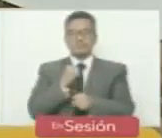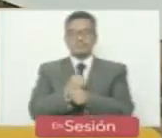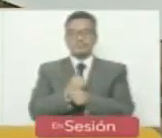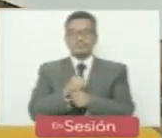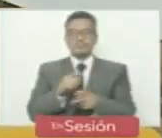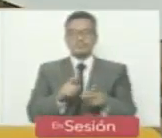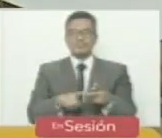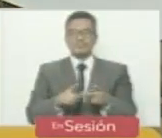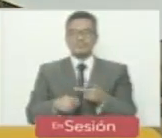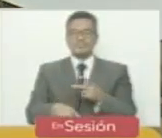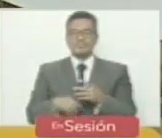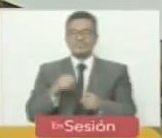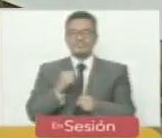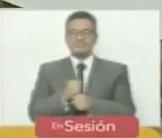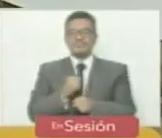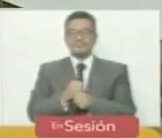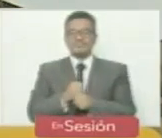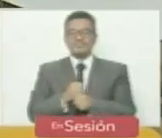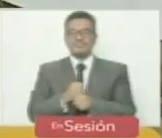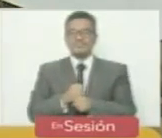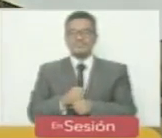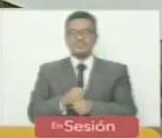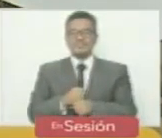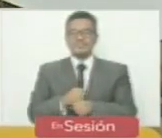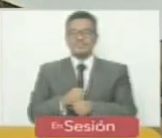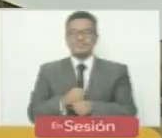y oradoras.